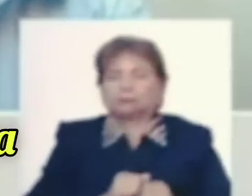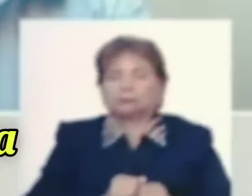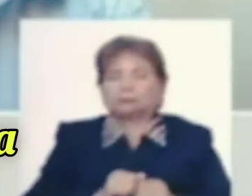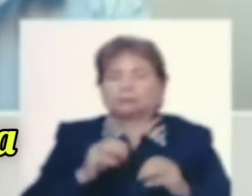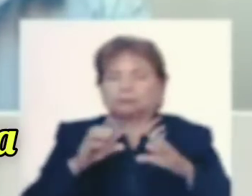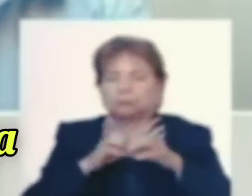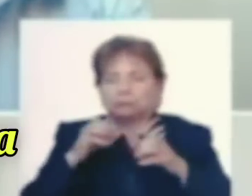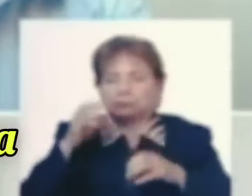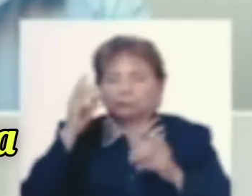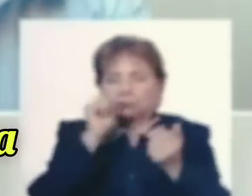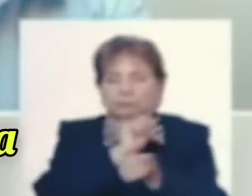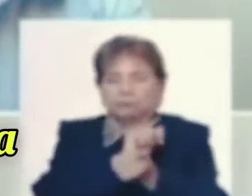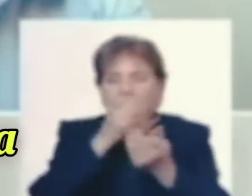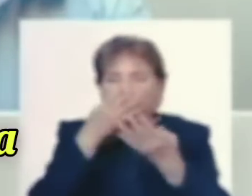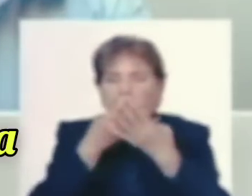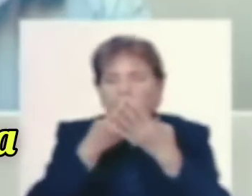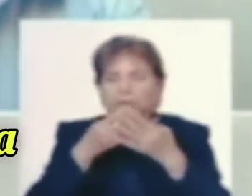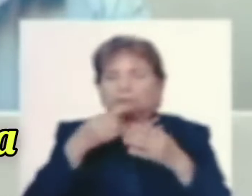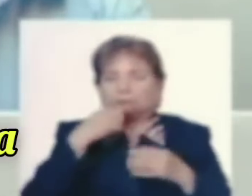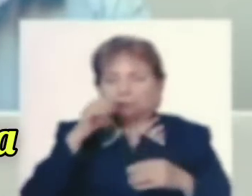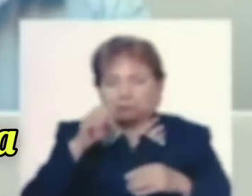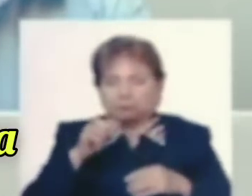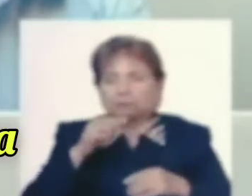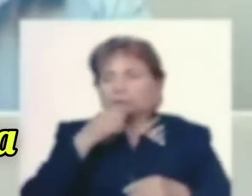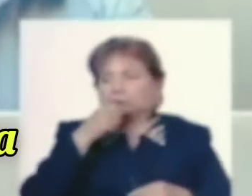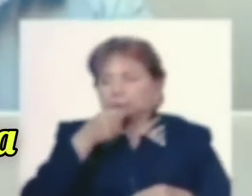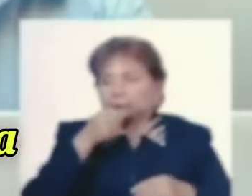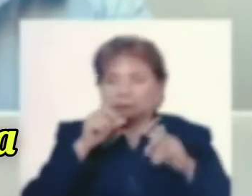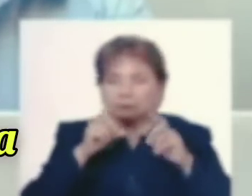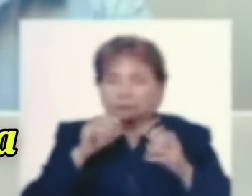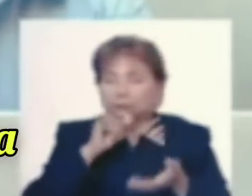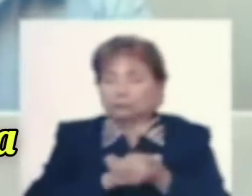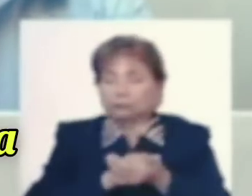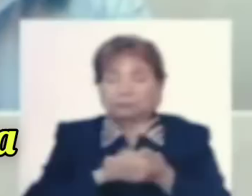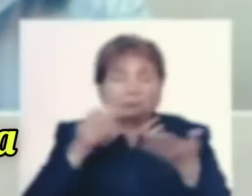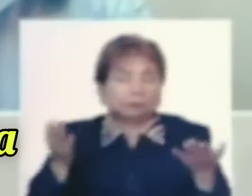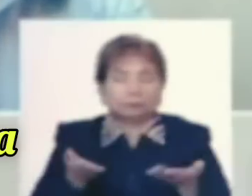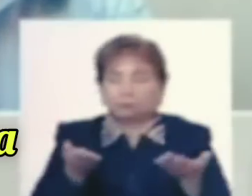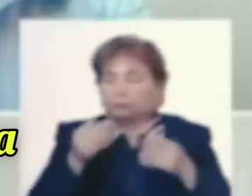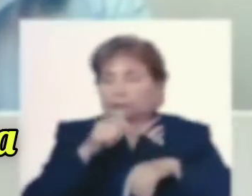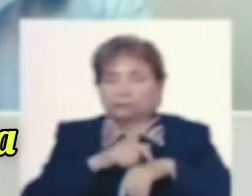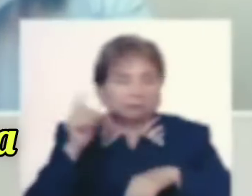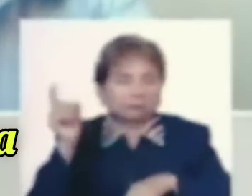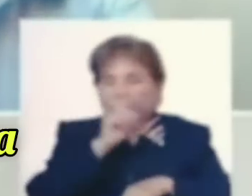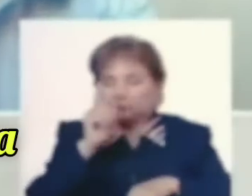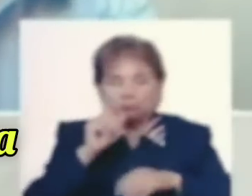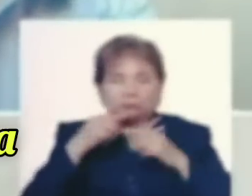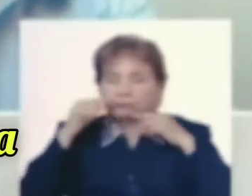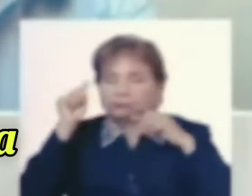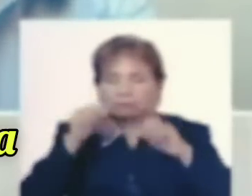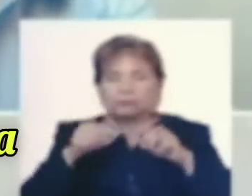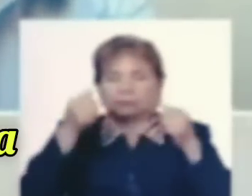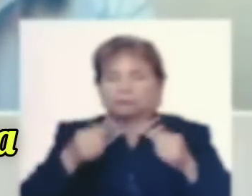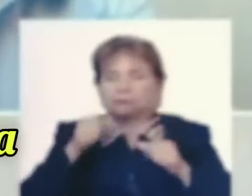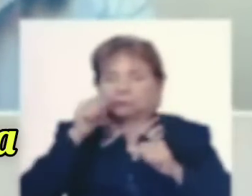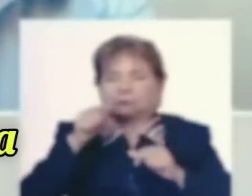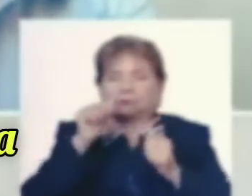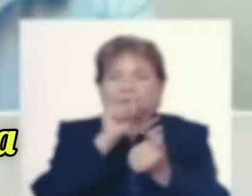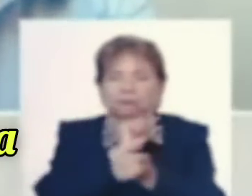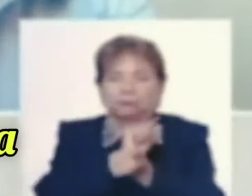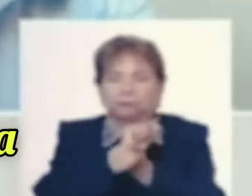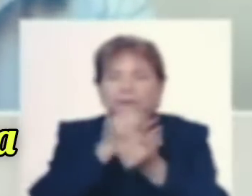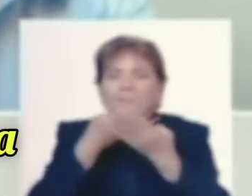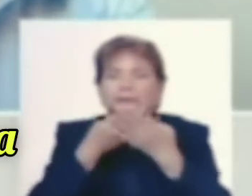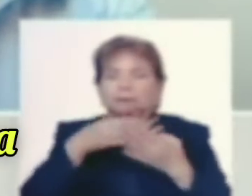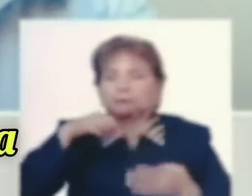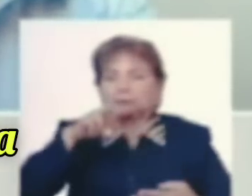el establecimiento del penal Barbarío para tomarle su declaración. Pero en estos momentos usted no puede disponer, porque usted está con prisión